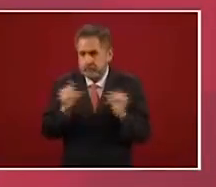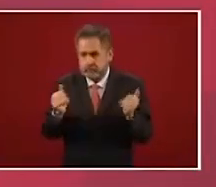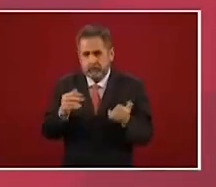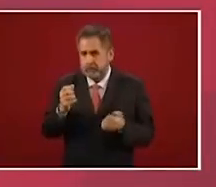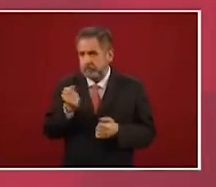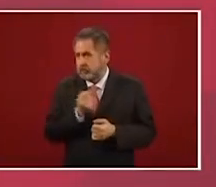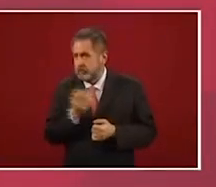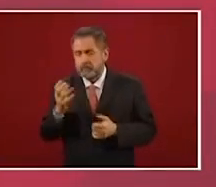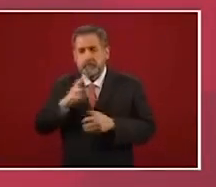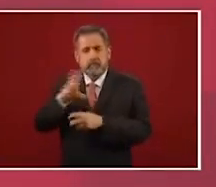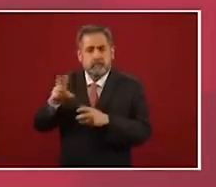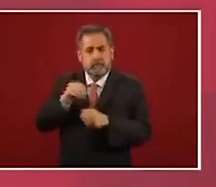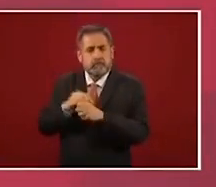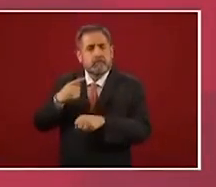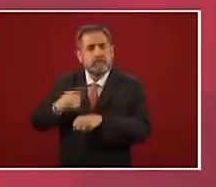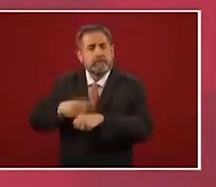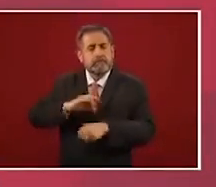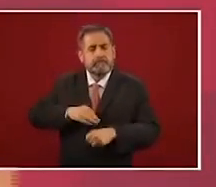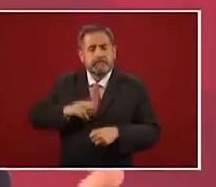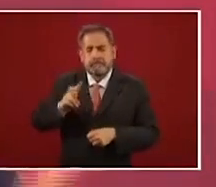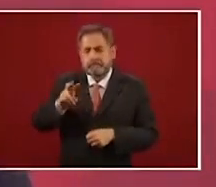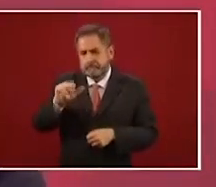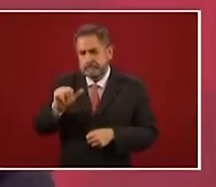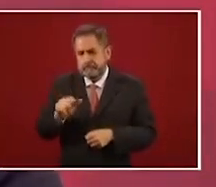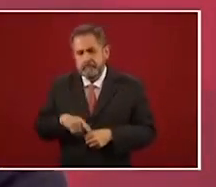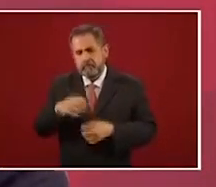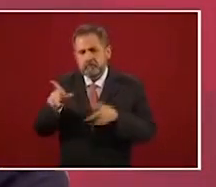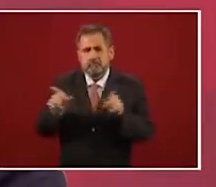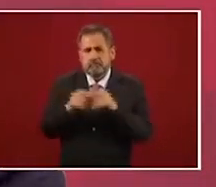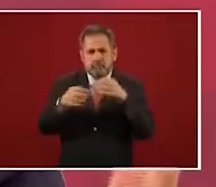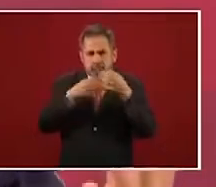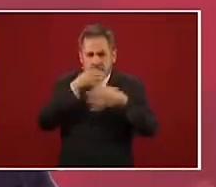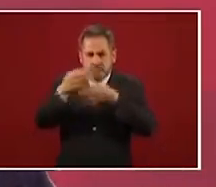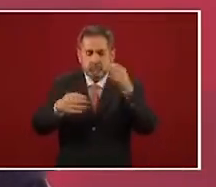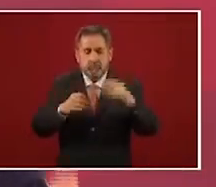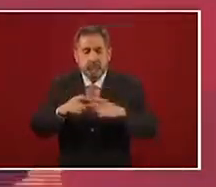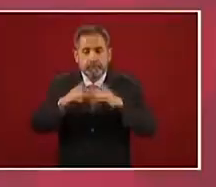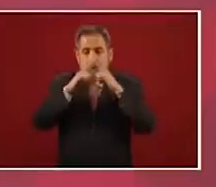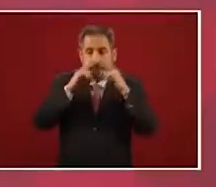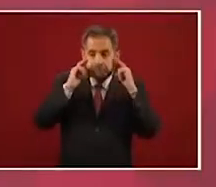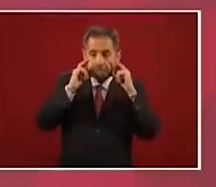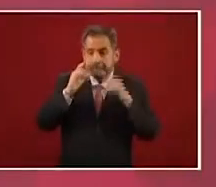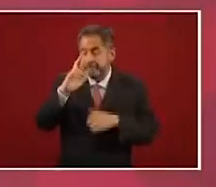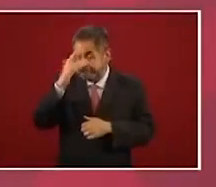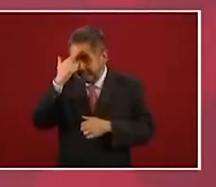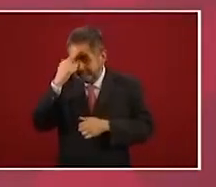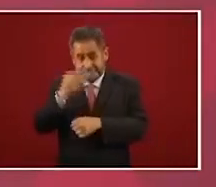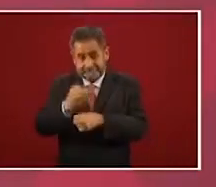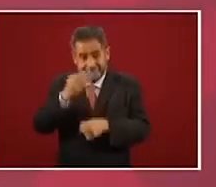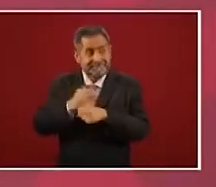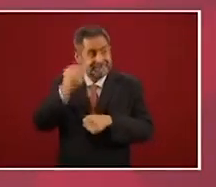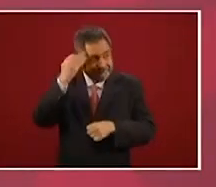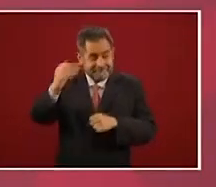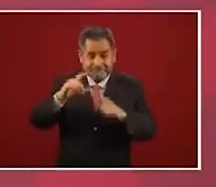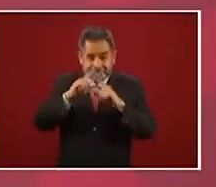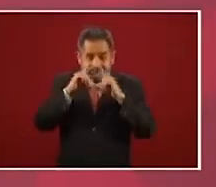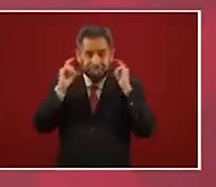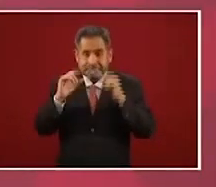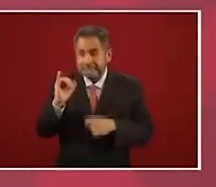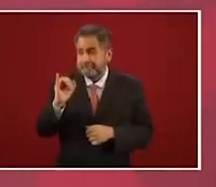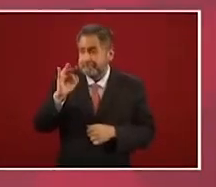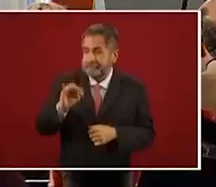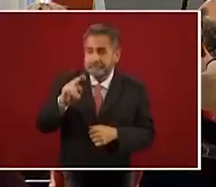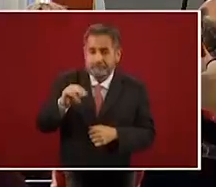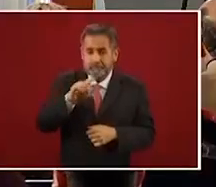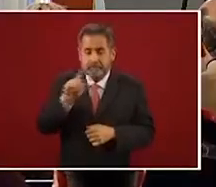gran mayoría de las infecciones virales. Y cierro con un mensaje de influenza: no olvidar que estamos en plena temporada de influenza, que